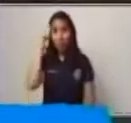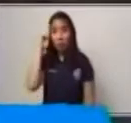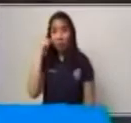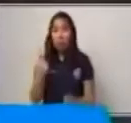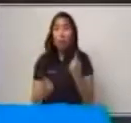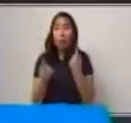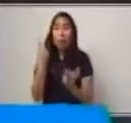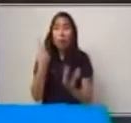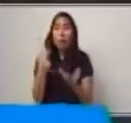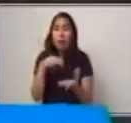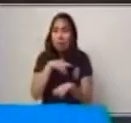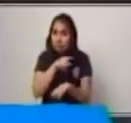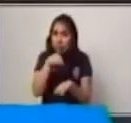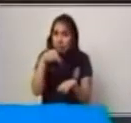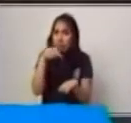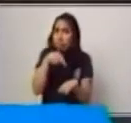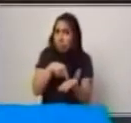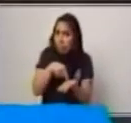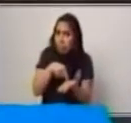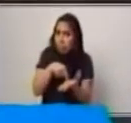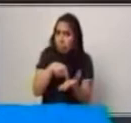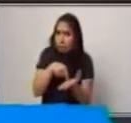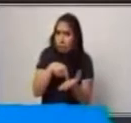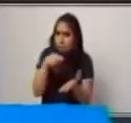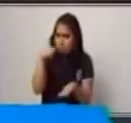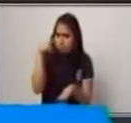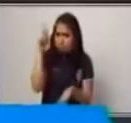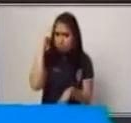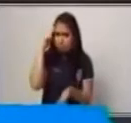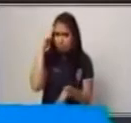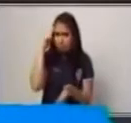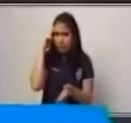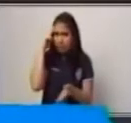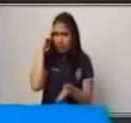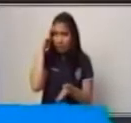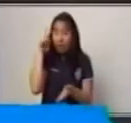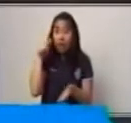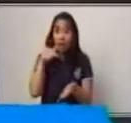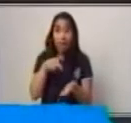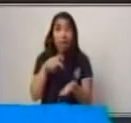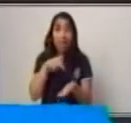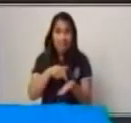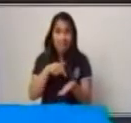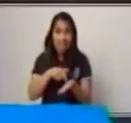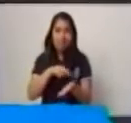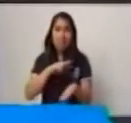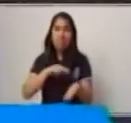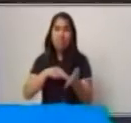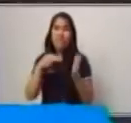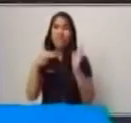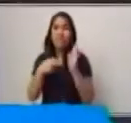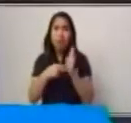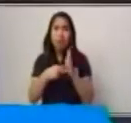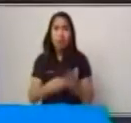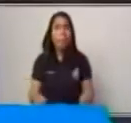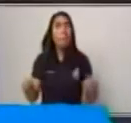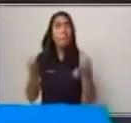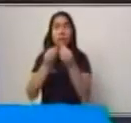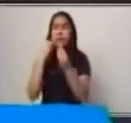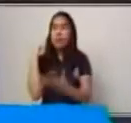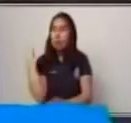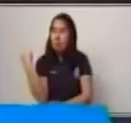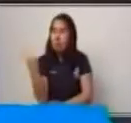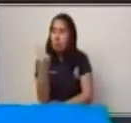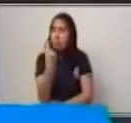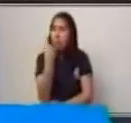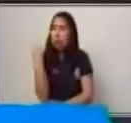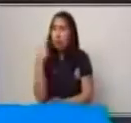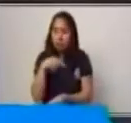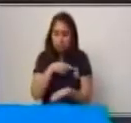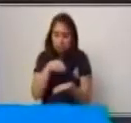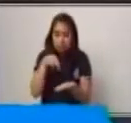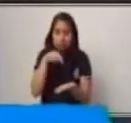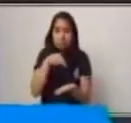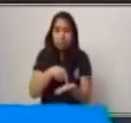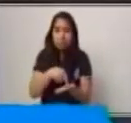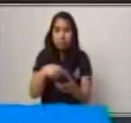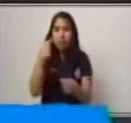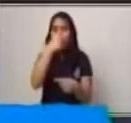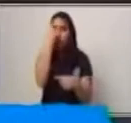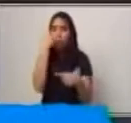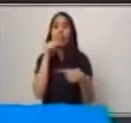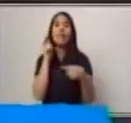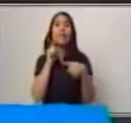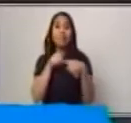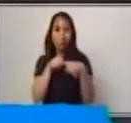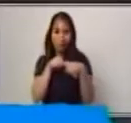Muy bien, el núcleo dijimos que es la parte central del sujeto. Es lo más importante y de lo que se